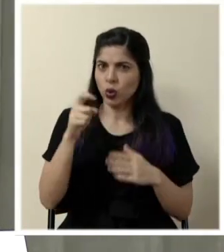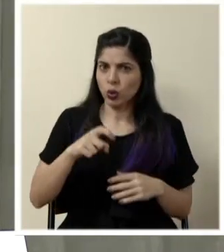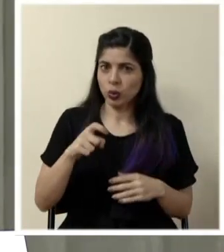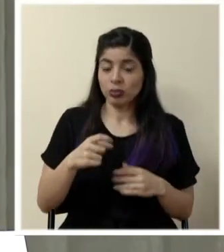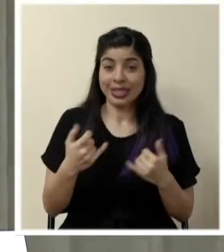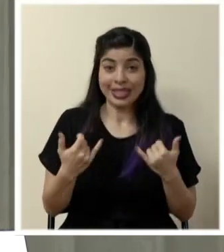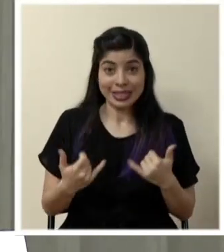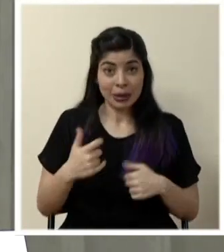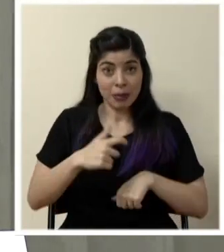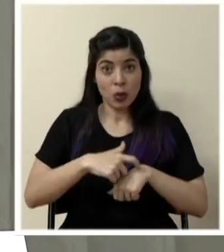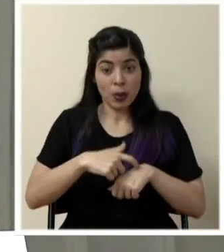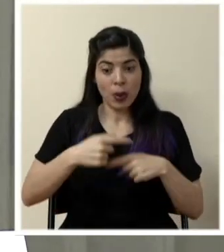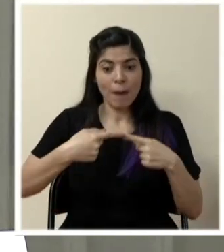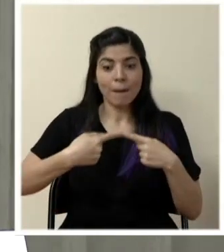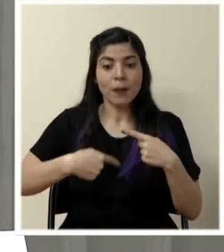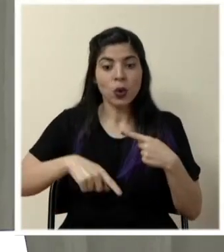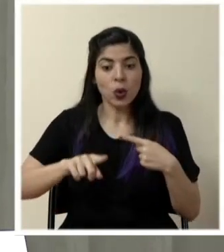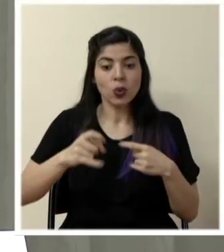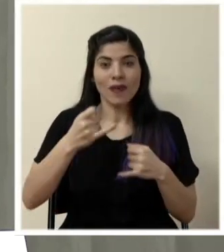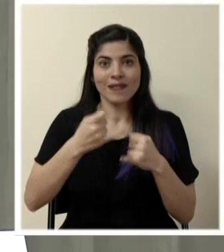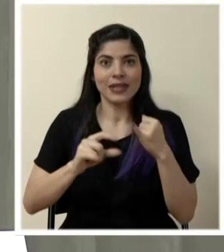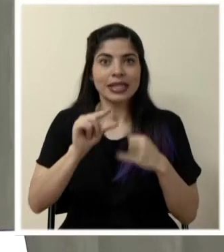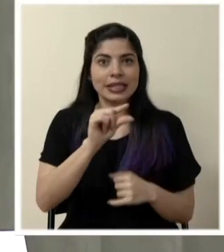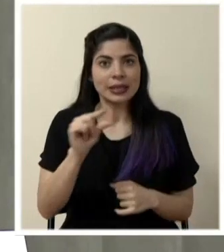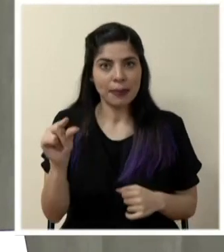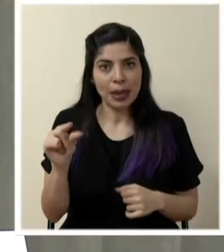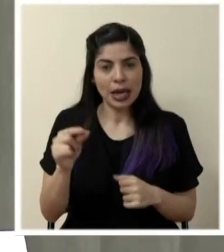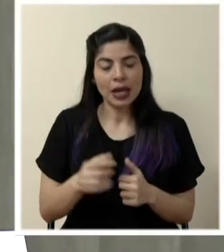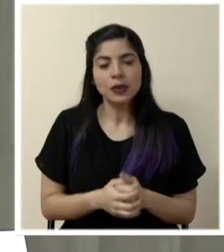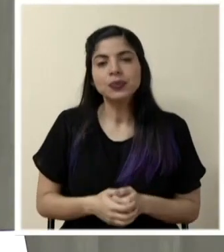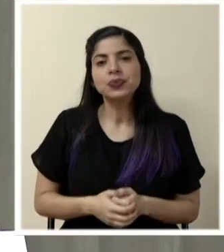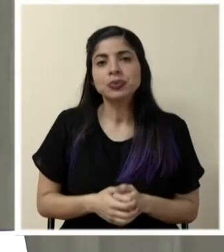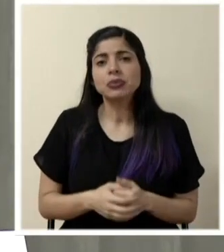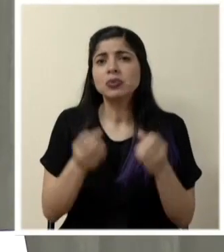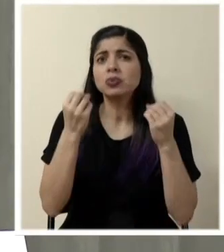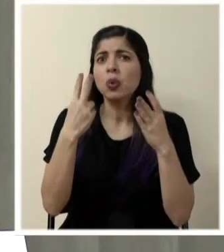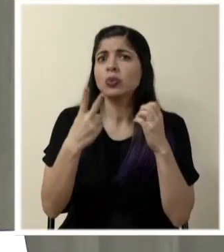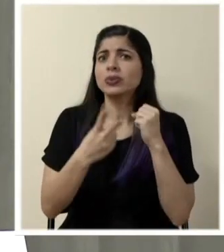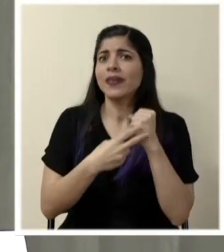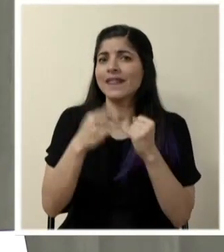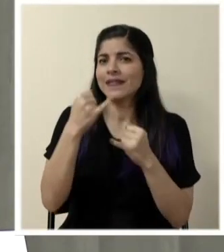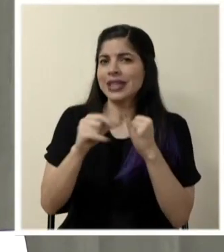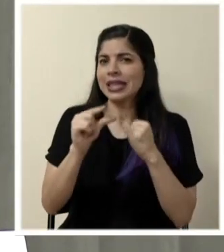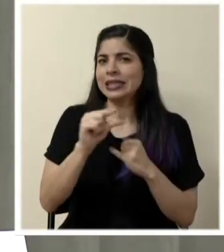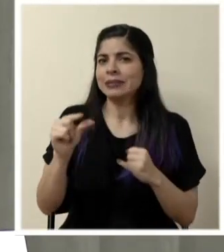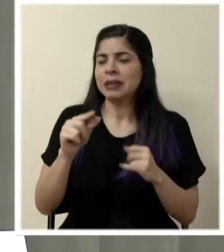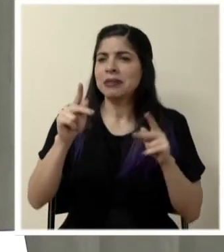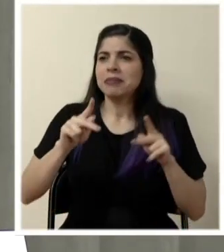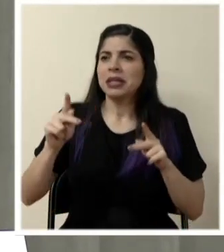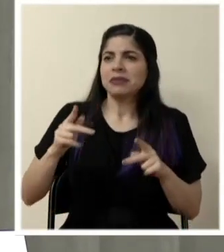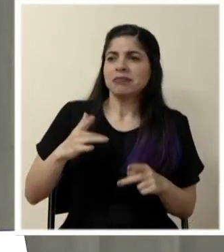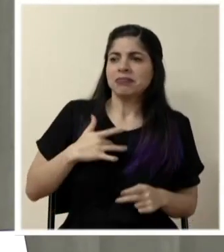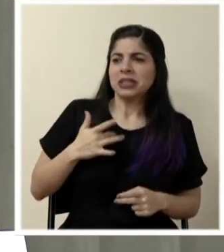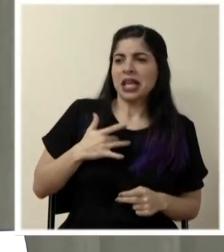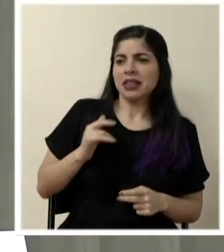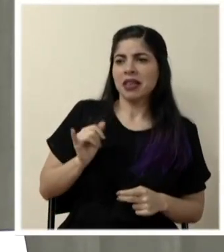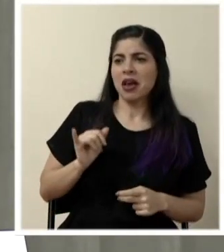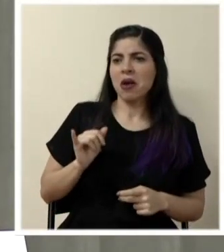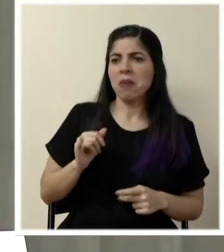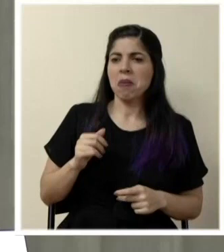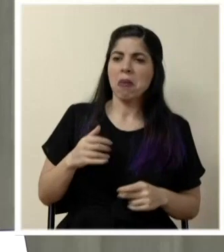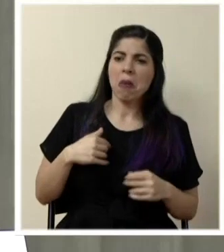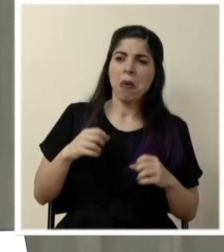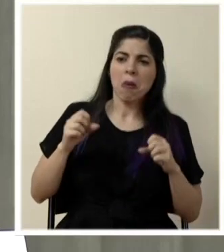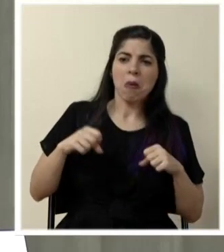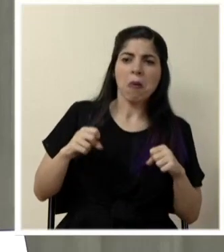momento, estamos prontos a entrar ya en el fin de semana y muchas veces los fines de semana como que sentimos que tenemos un poco más de rango